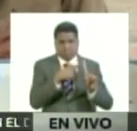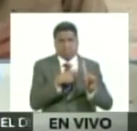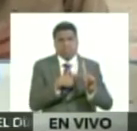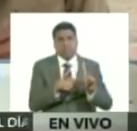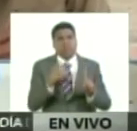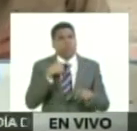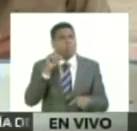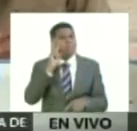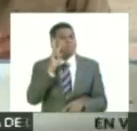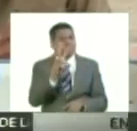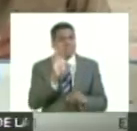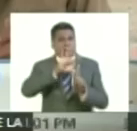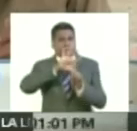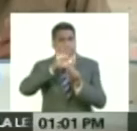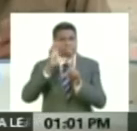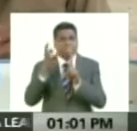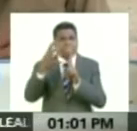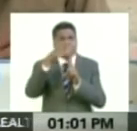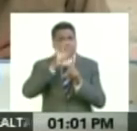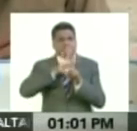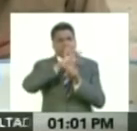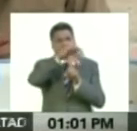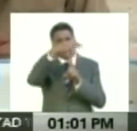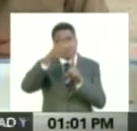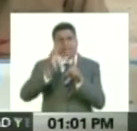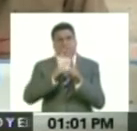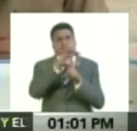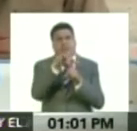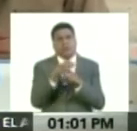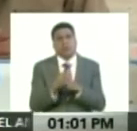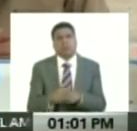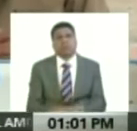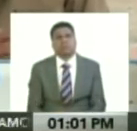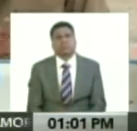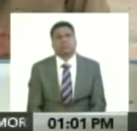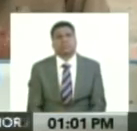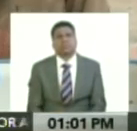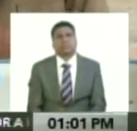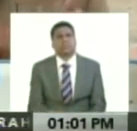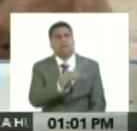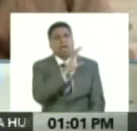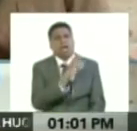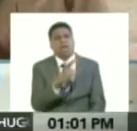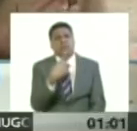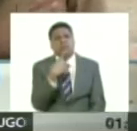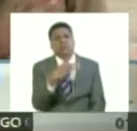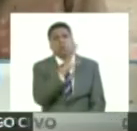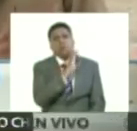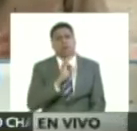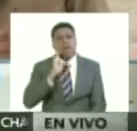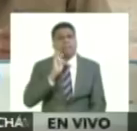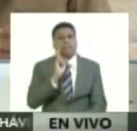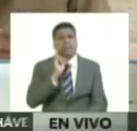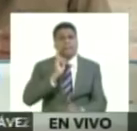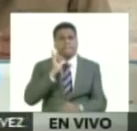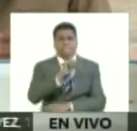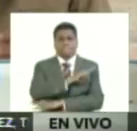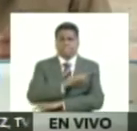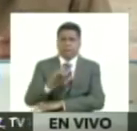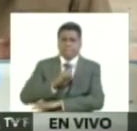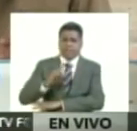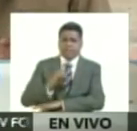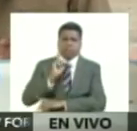Periscope las declaraciones del señor gobernador de Estado Miranda, Capriles Radonsky, acusando a algunos de